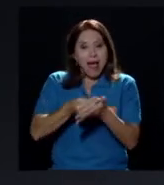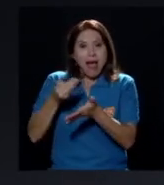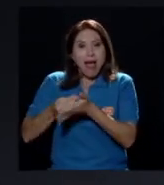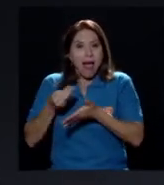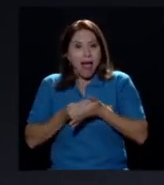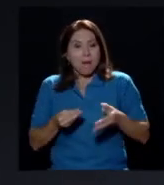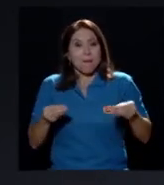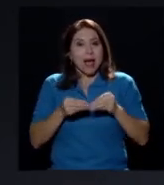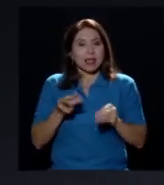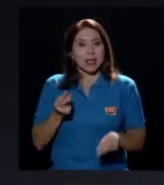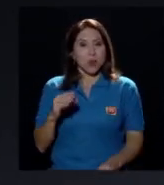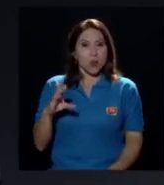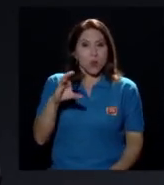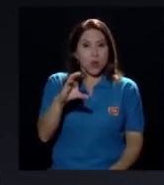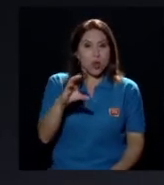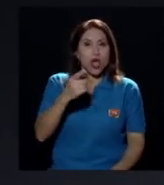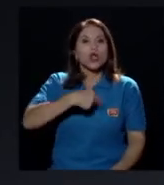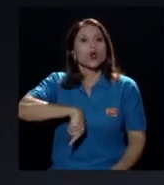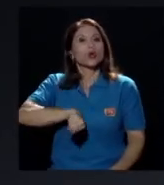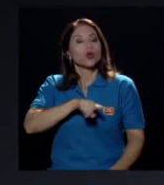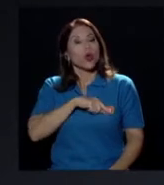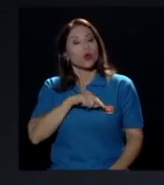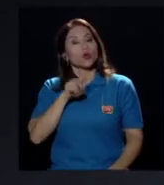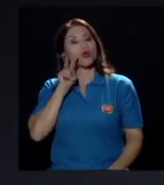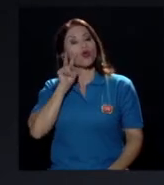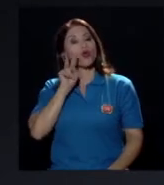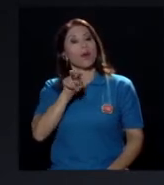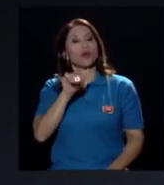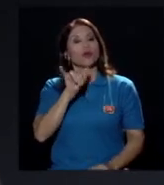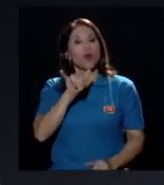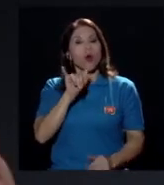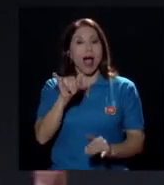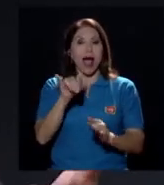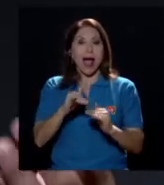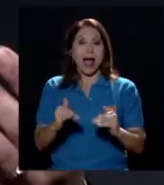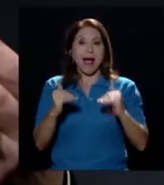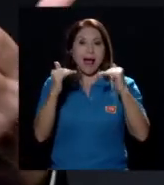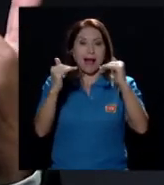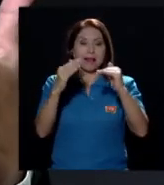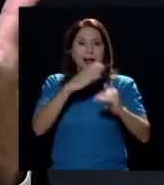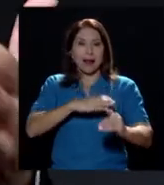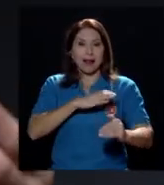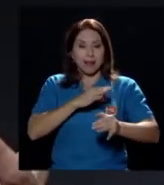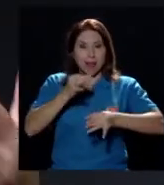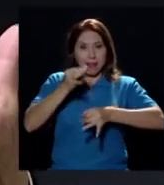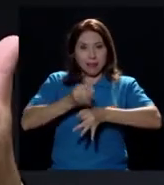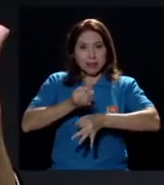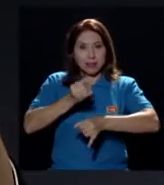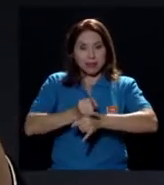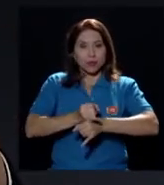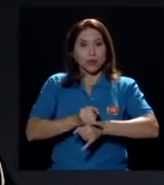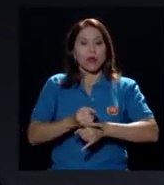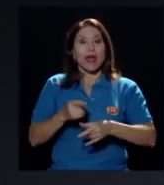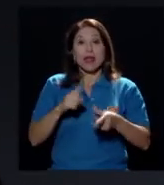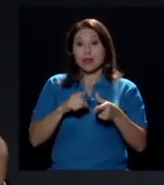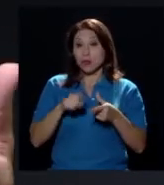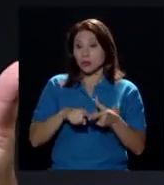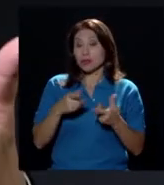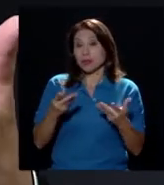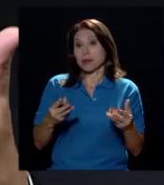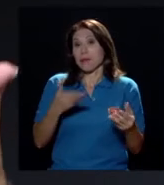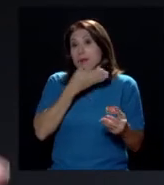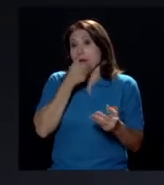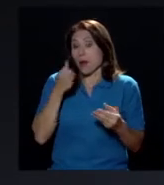país nos vemos de alta calidad institucional. Y eso hace que sea más atractivo